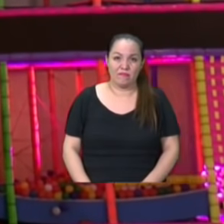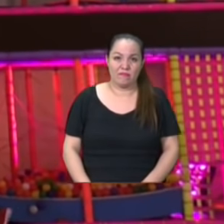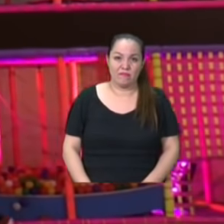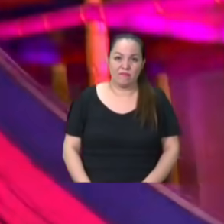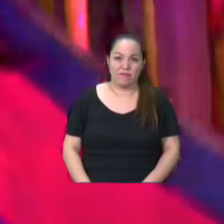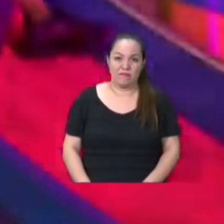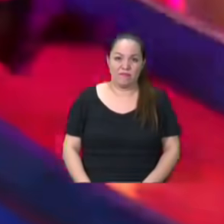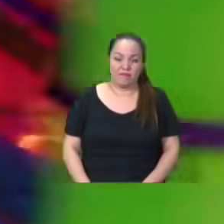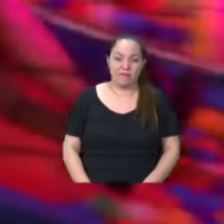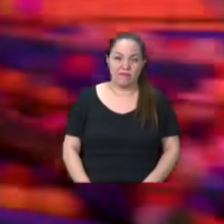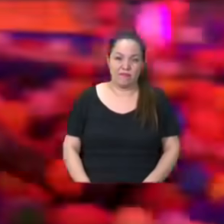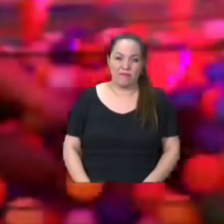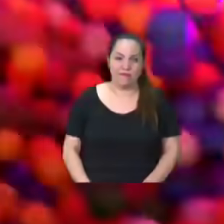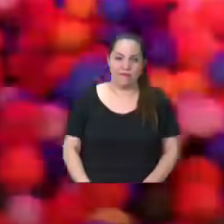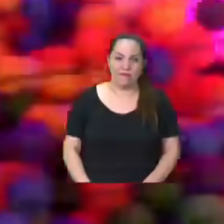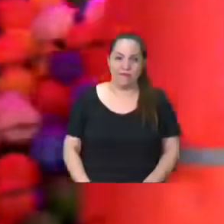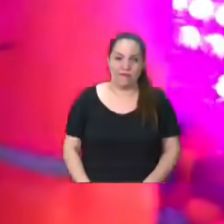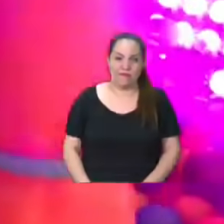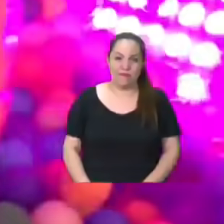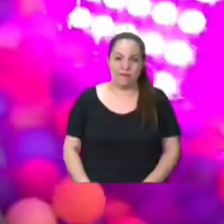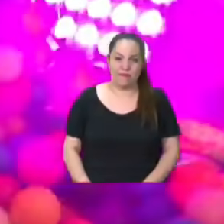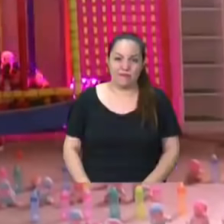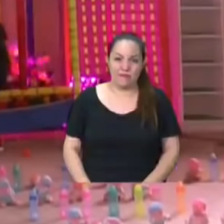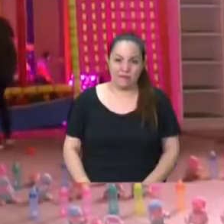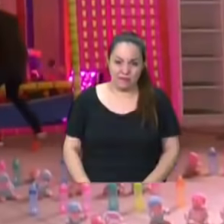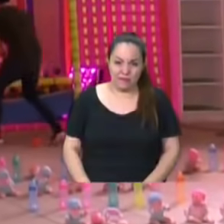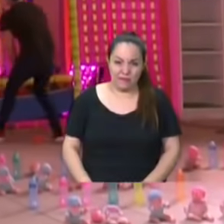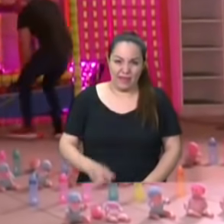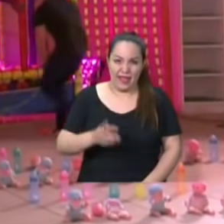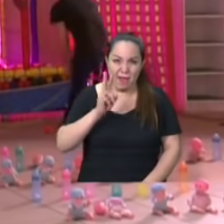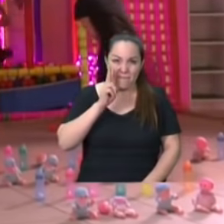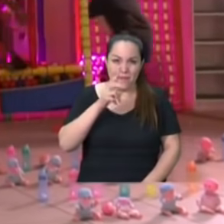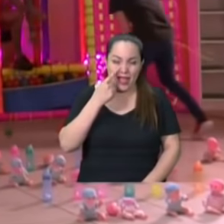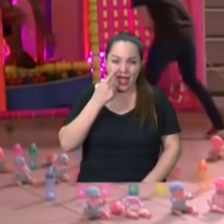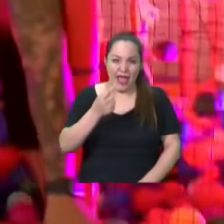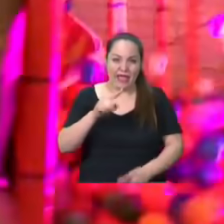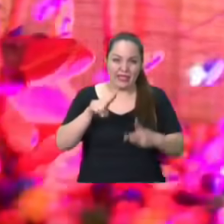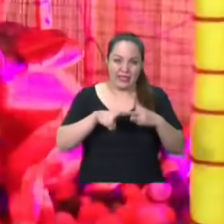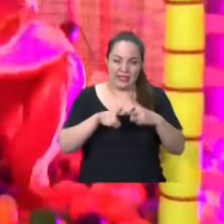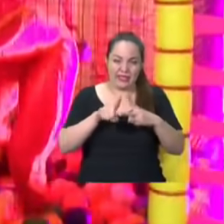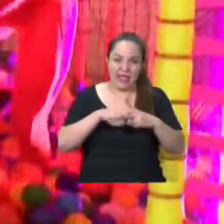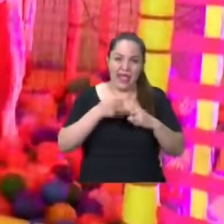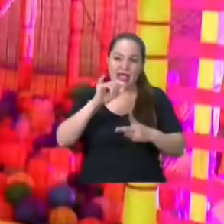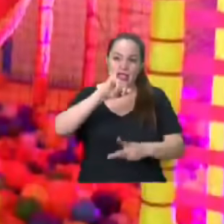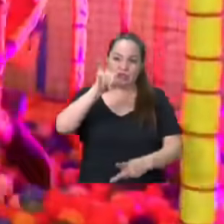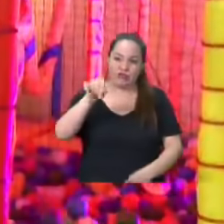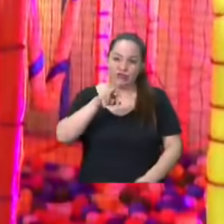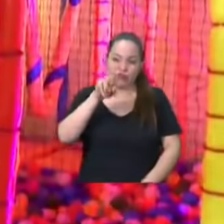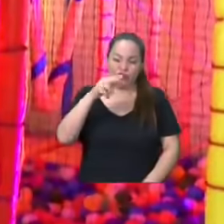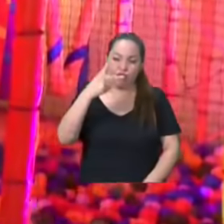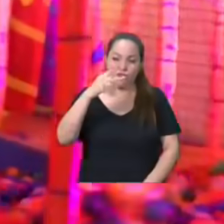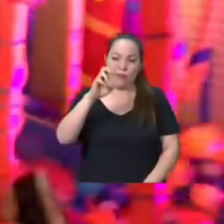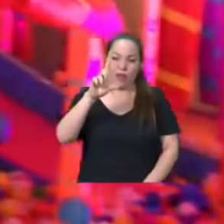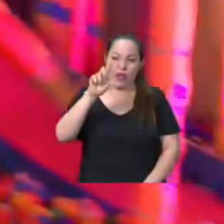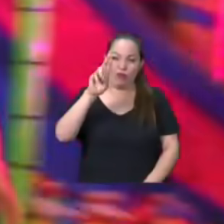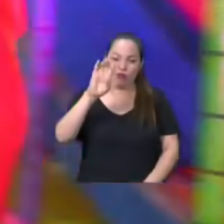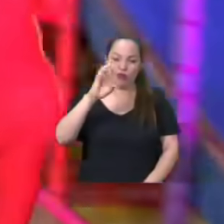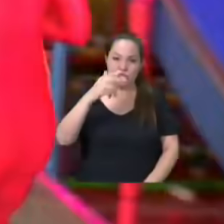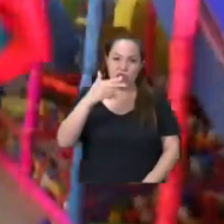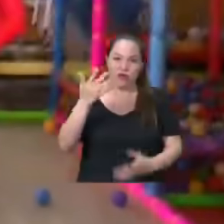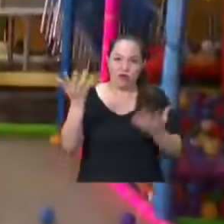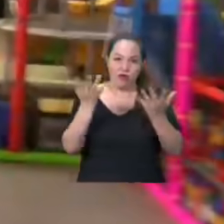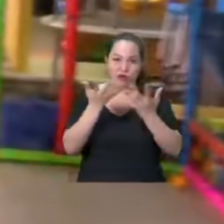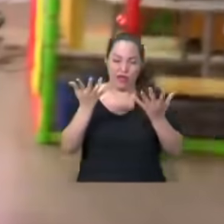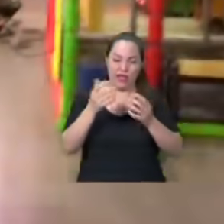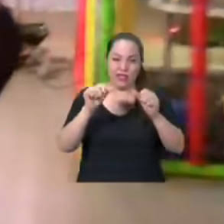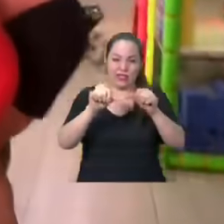el tuyo. Mira, tenlas de la presa, acaríciala. Pero bueno, ahí está Junior Peluche cayendo a lo que es las pelotas, la alberca